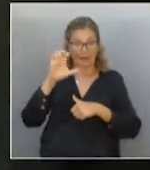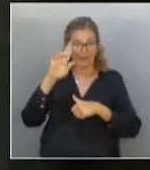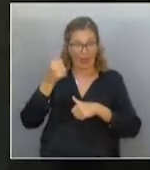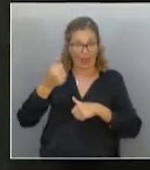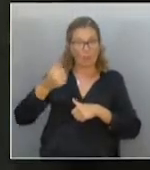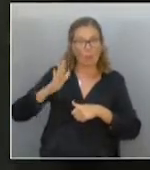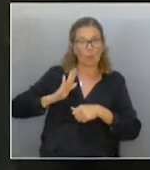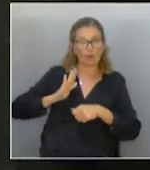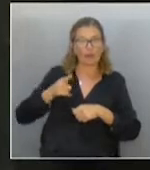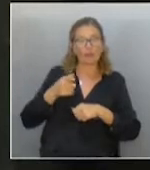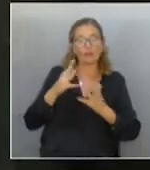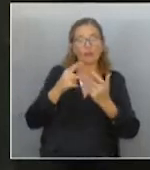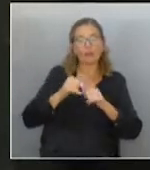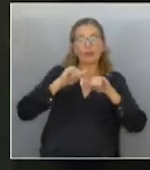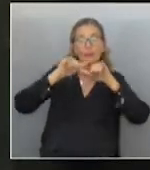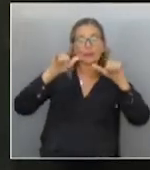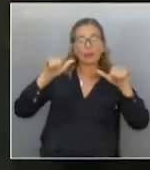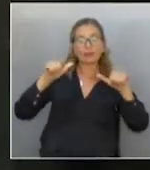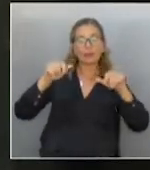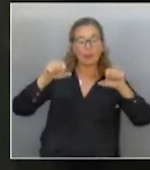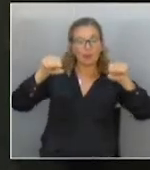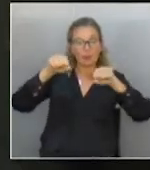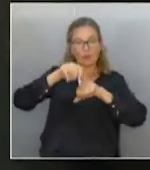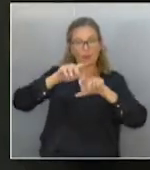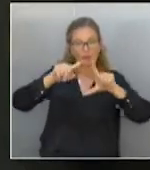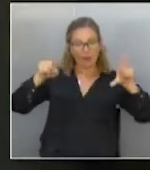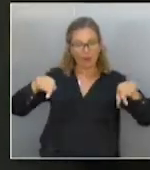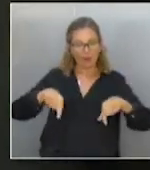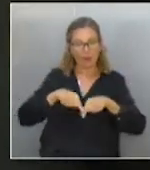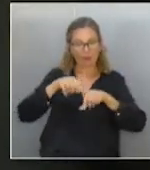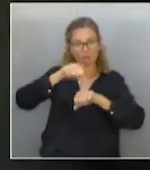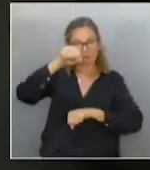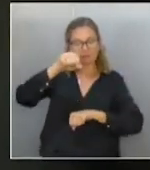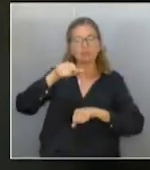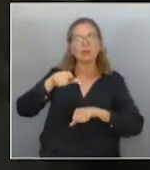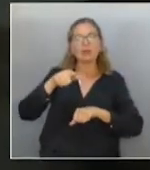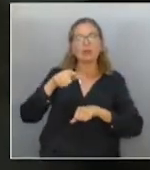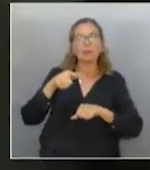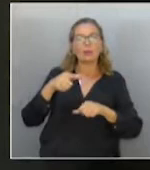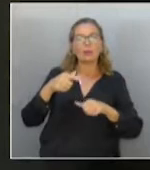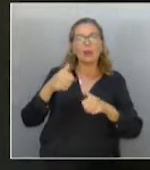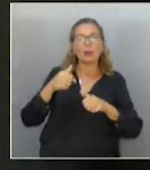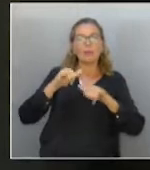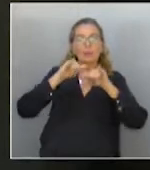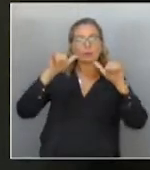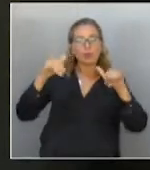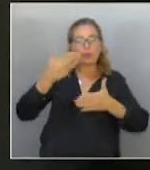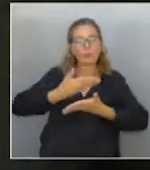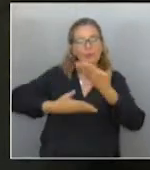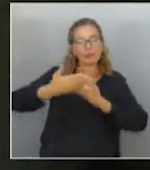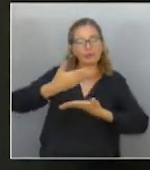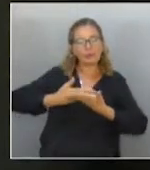parte de la campaña Mi Balcón Feminista, que es para fomentar justamente la promoción y la